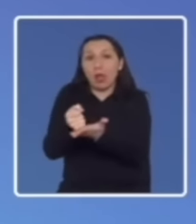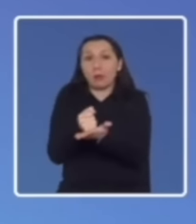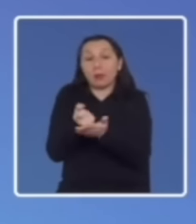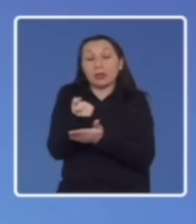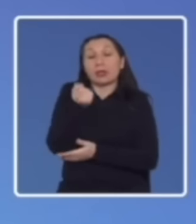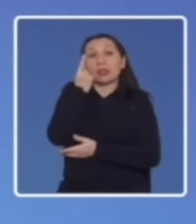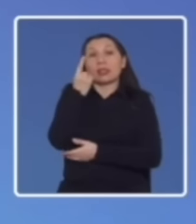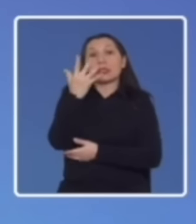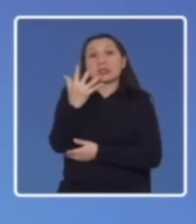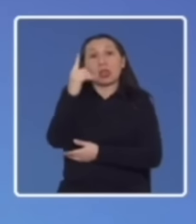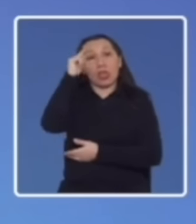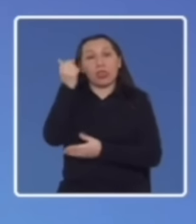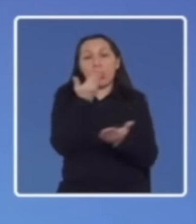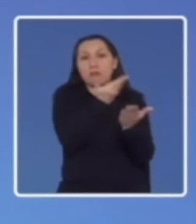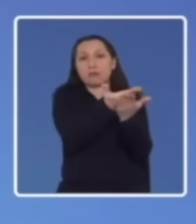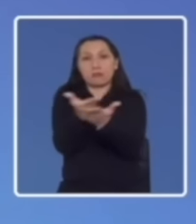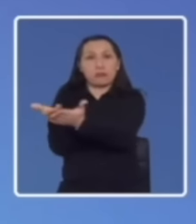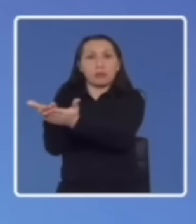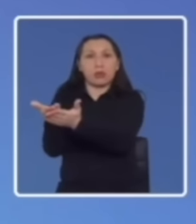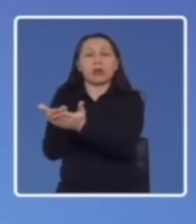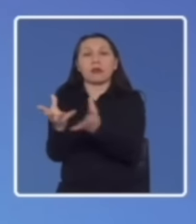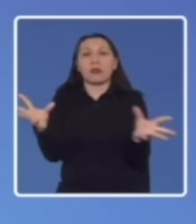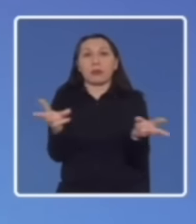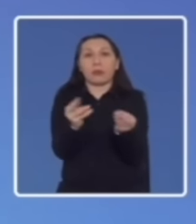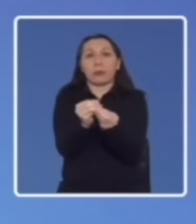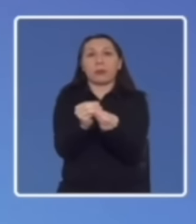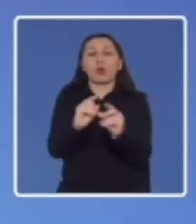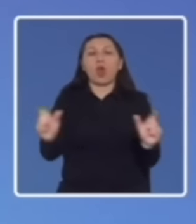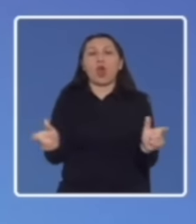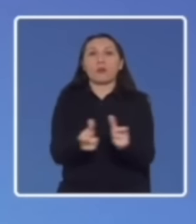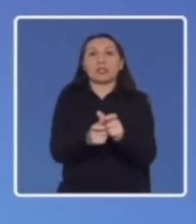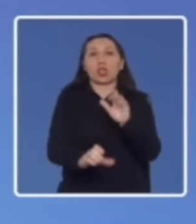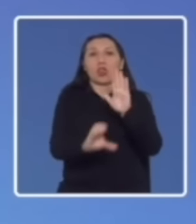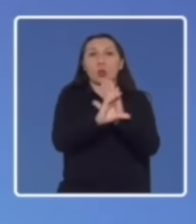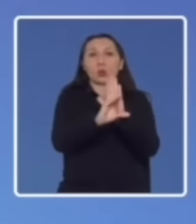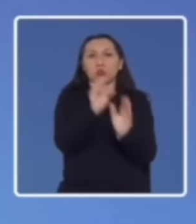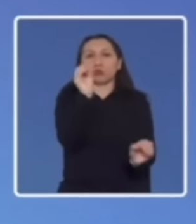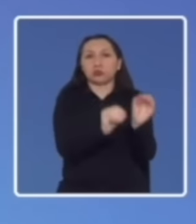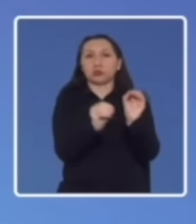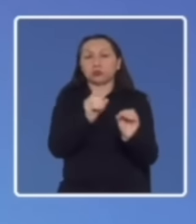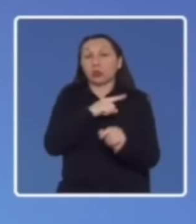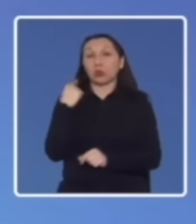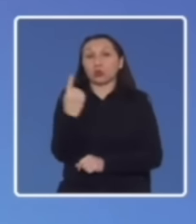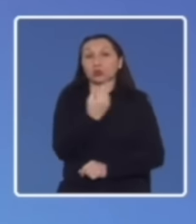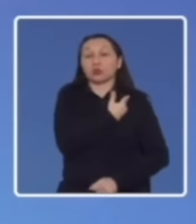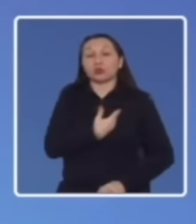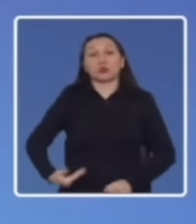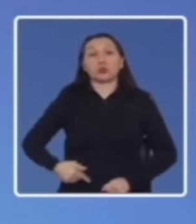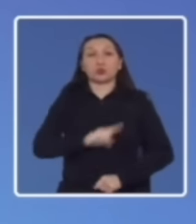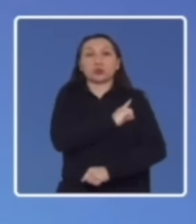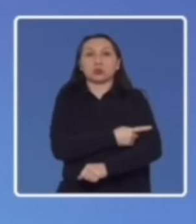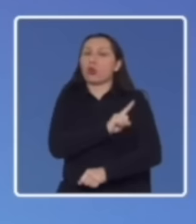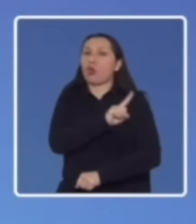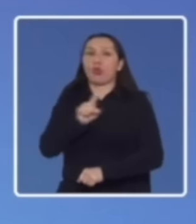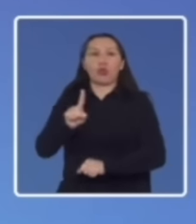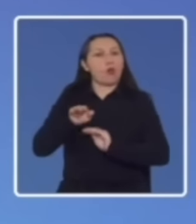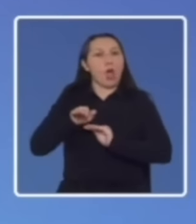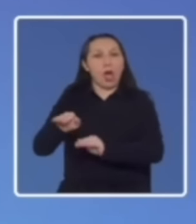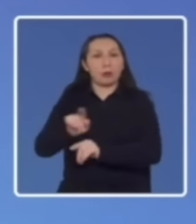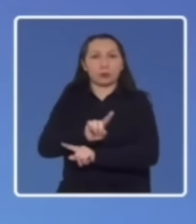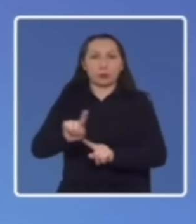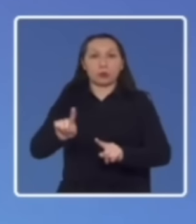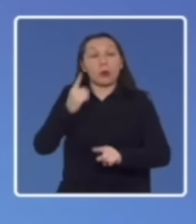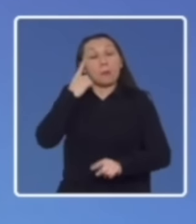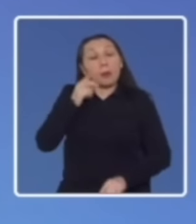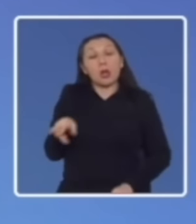entendemos que son cinco iniciativas legales que se van a fundir que están en la comisión de Constitución nosotros como ejecutivo no las vamos a apoyar